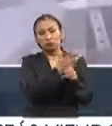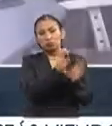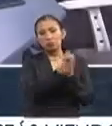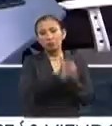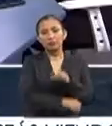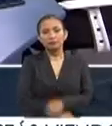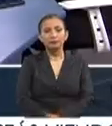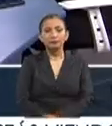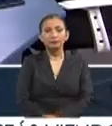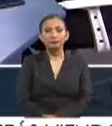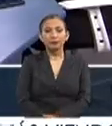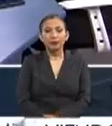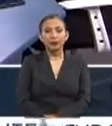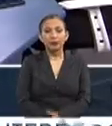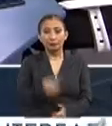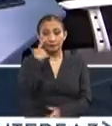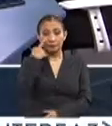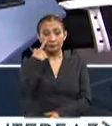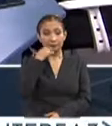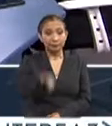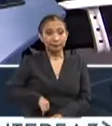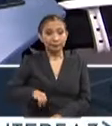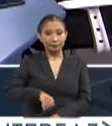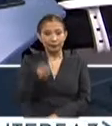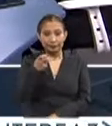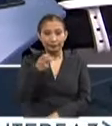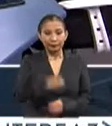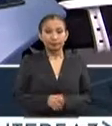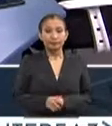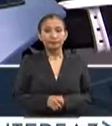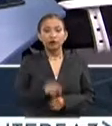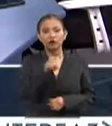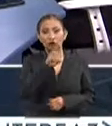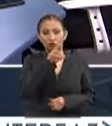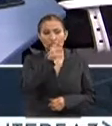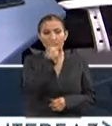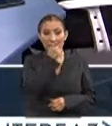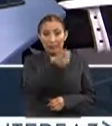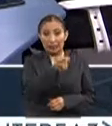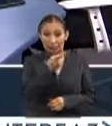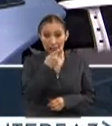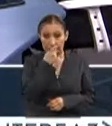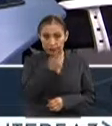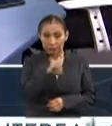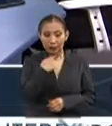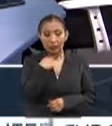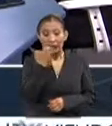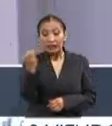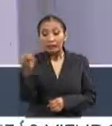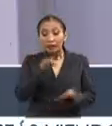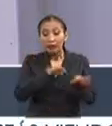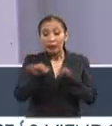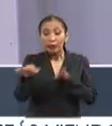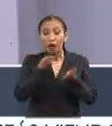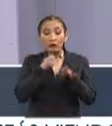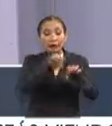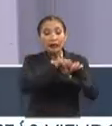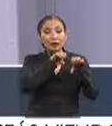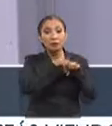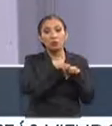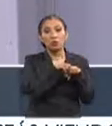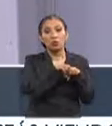otros países. Claro. Ana Cristina, qué interesante que preguntes esto, porque el doctor hacía mucho énfasis en que este trabajo es